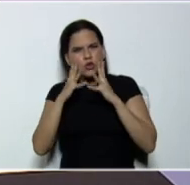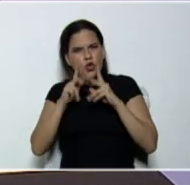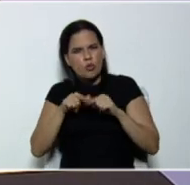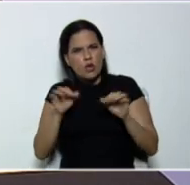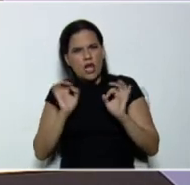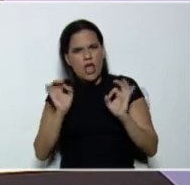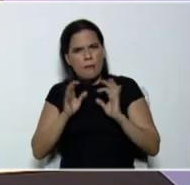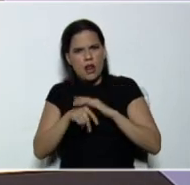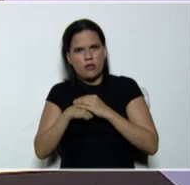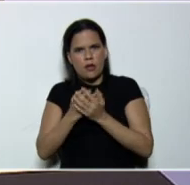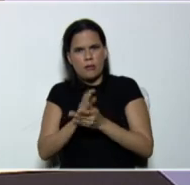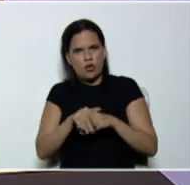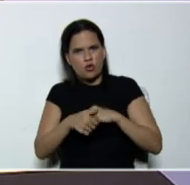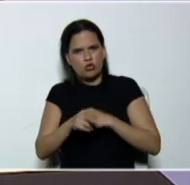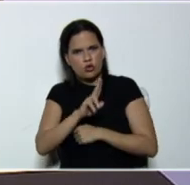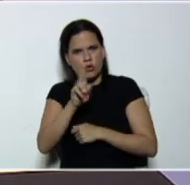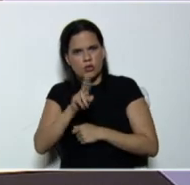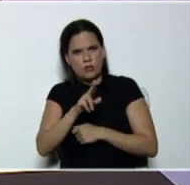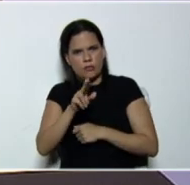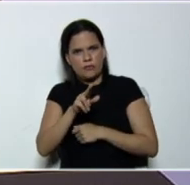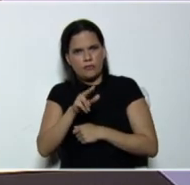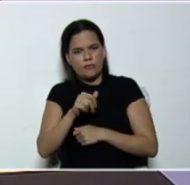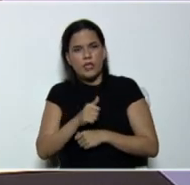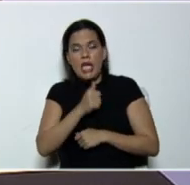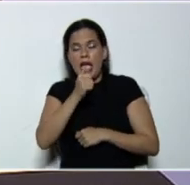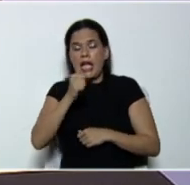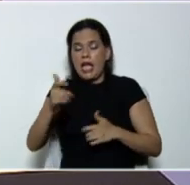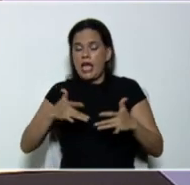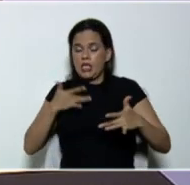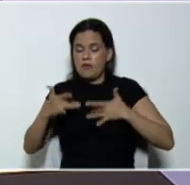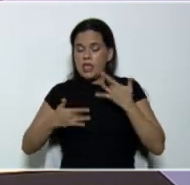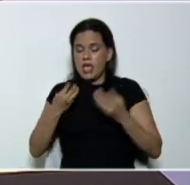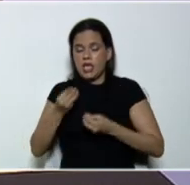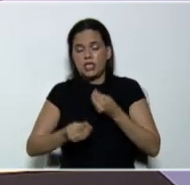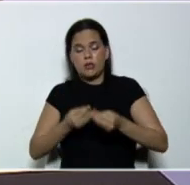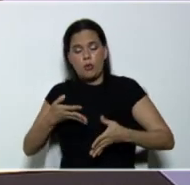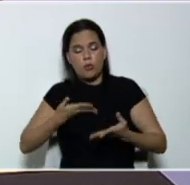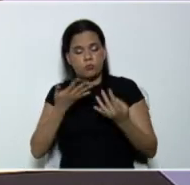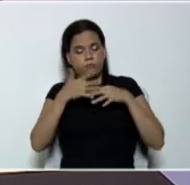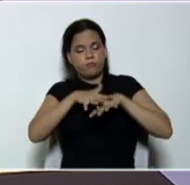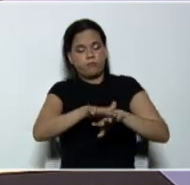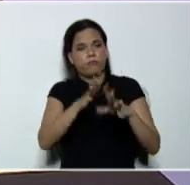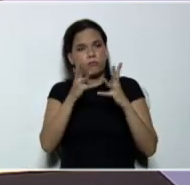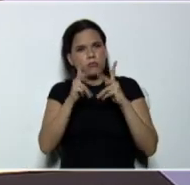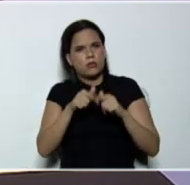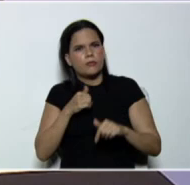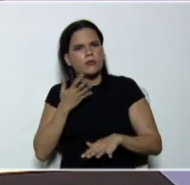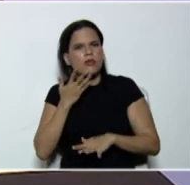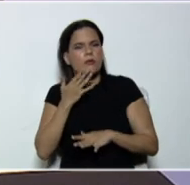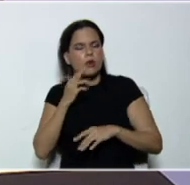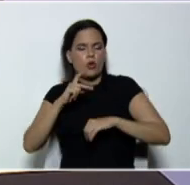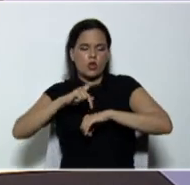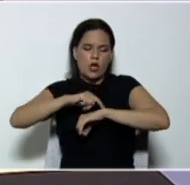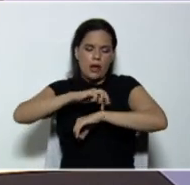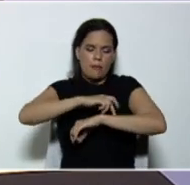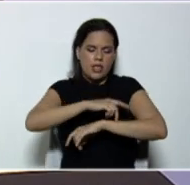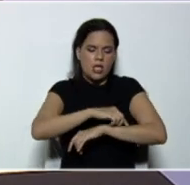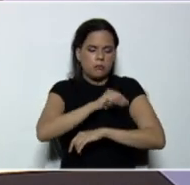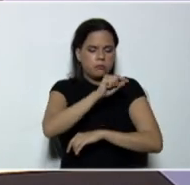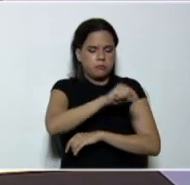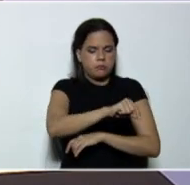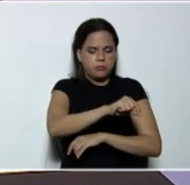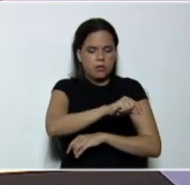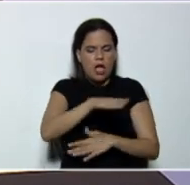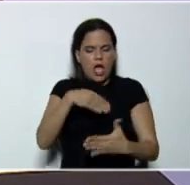los utilizamos. Sí, en cada actividad que desarrollamos podemos incorporar los números. Por ejemplo, cuando caminan de un lugar a otro podemos